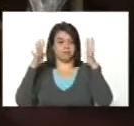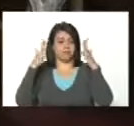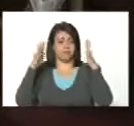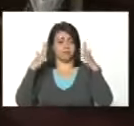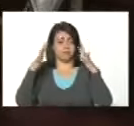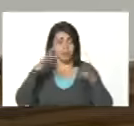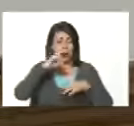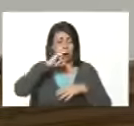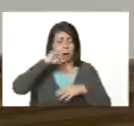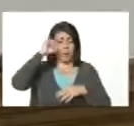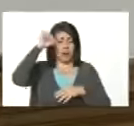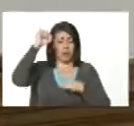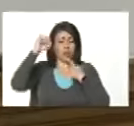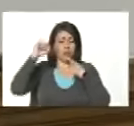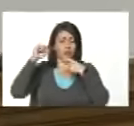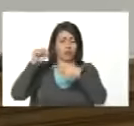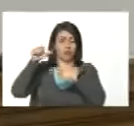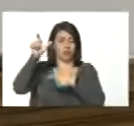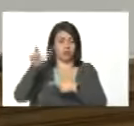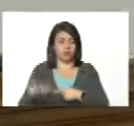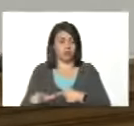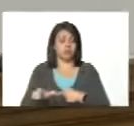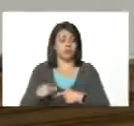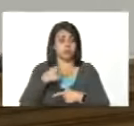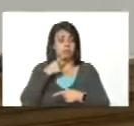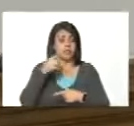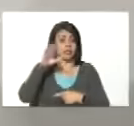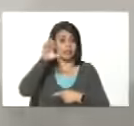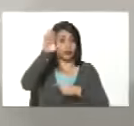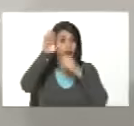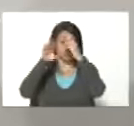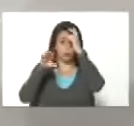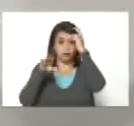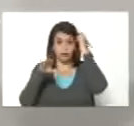Y Maduro les dijo, vaticinando el futuro,